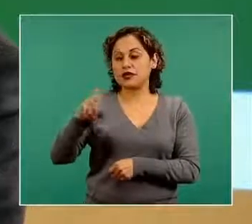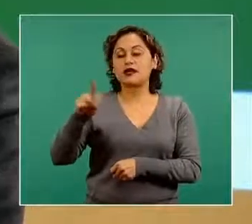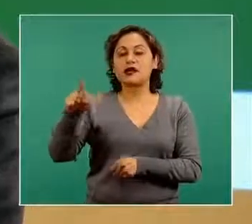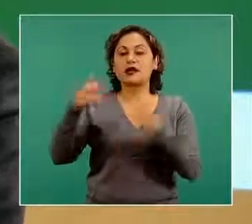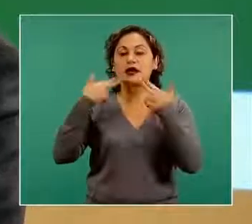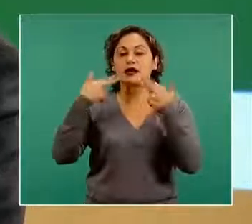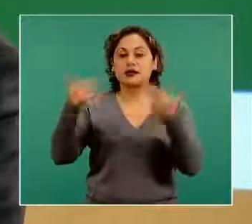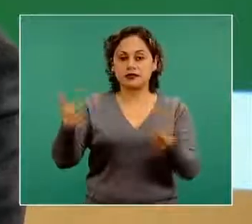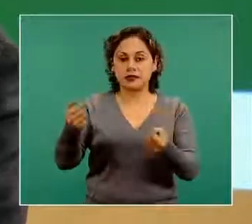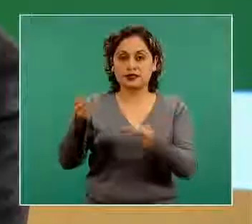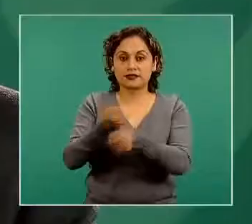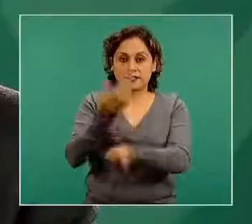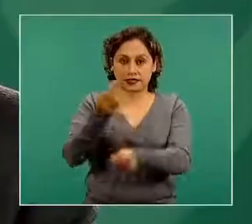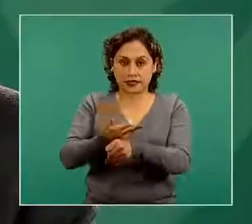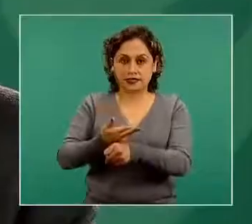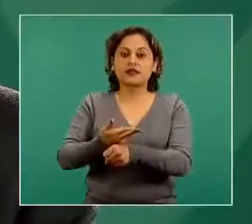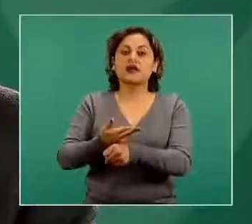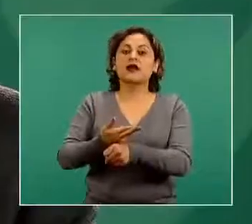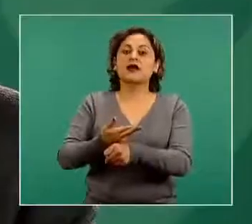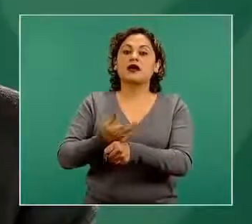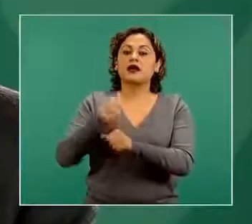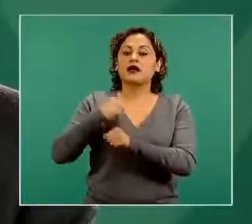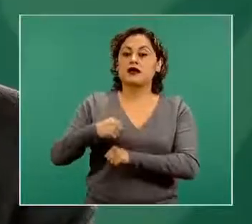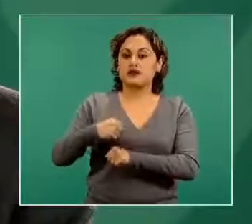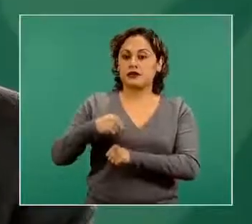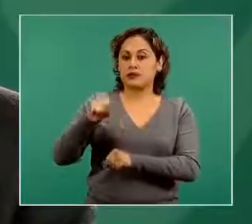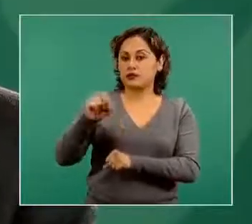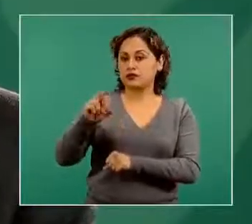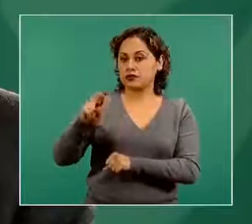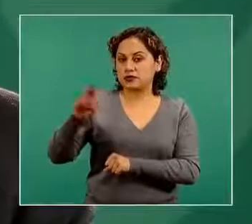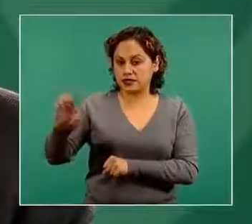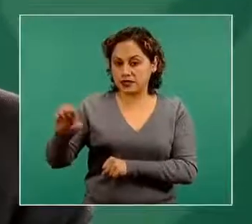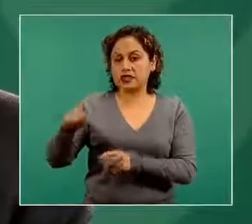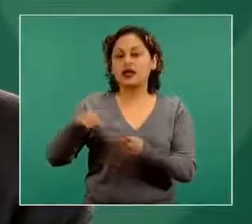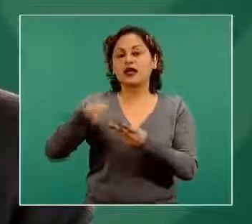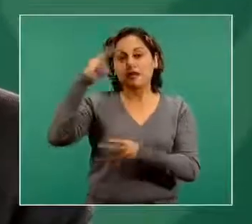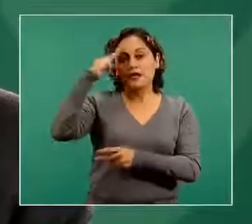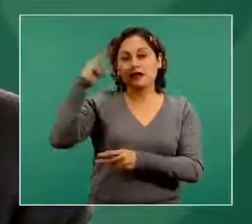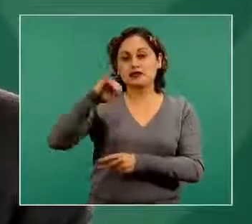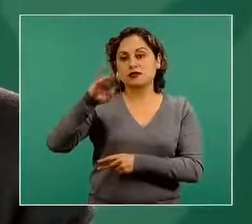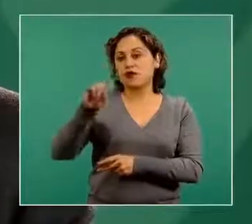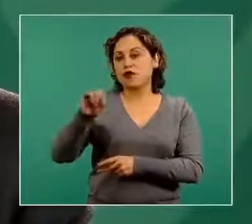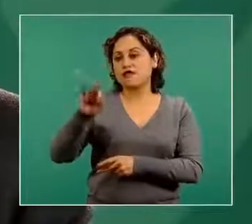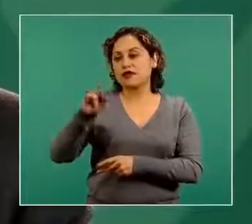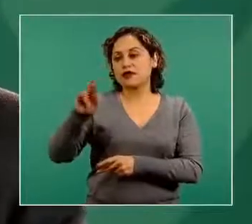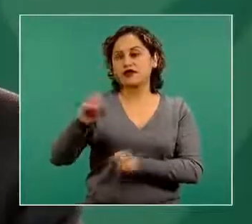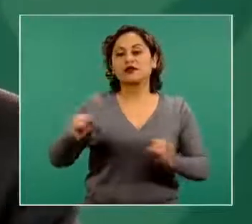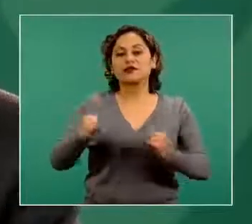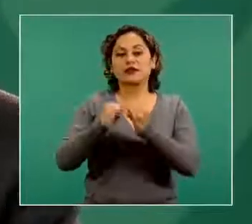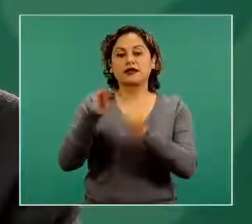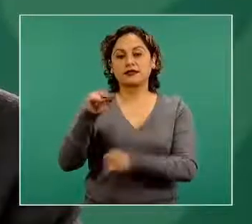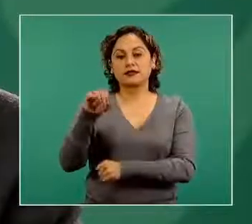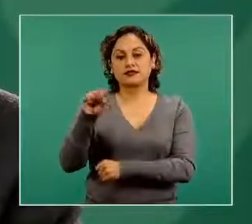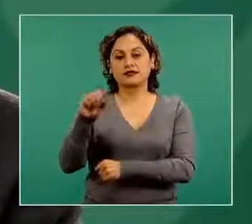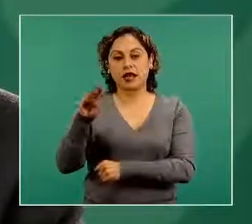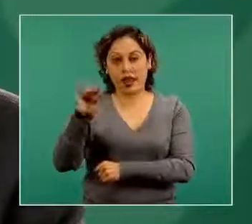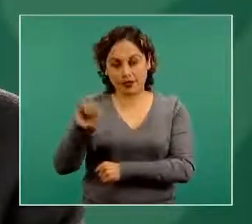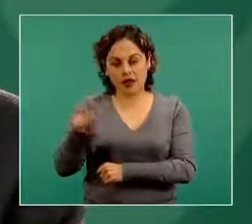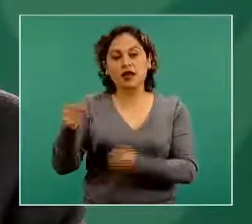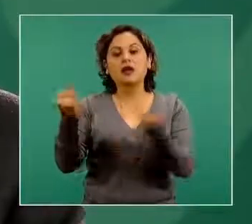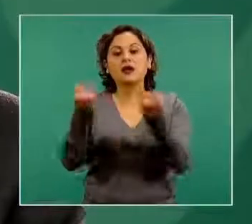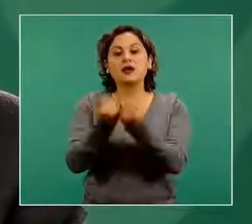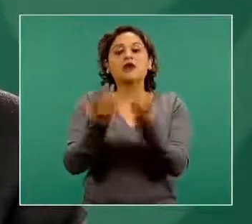Hacienda, el canciller Marcelo Ebrard y el maestro Juan Ferrer, director del INSABI, junto con nuestro compañero también Horacio